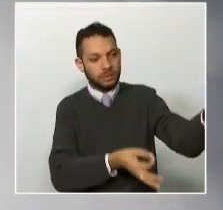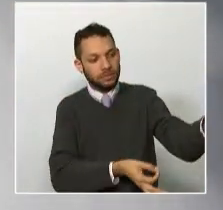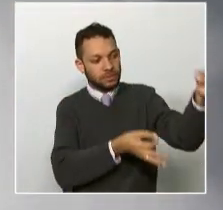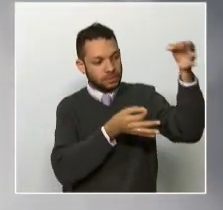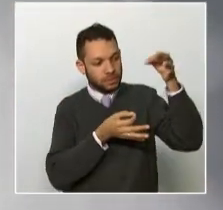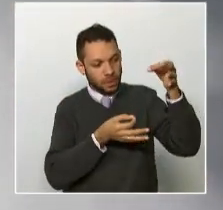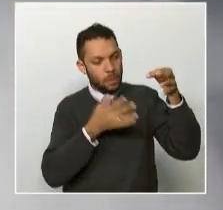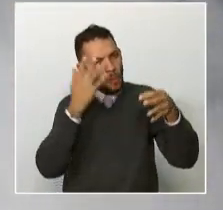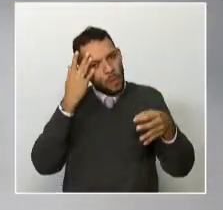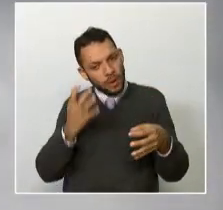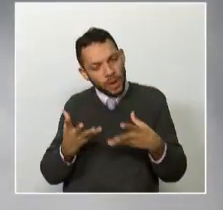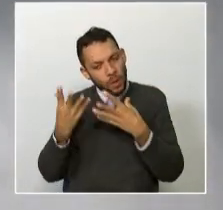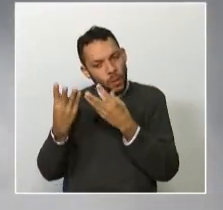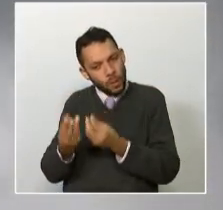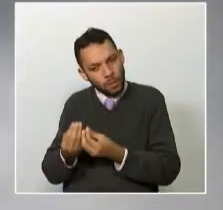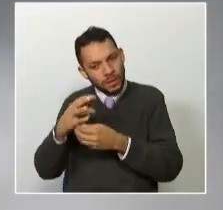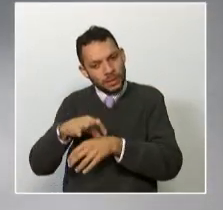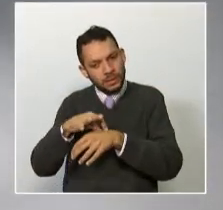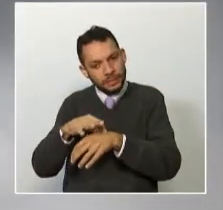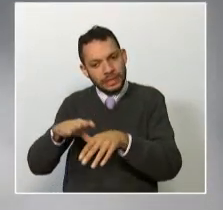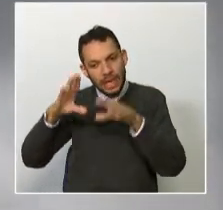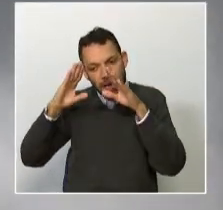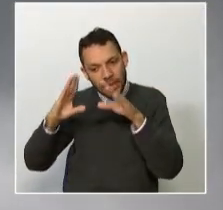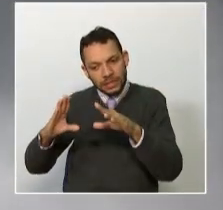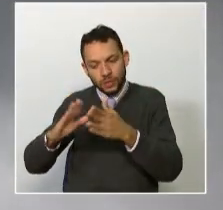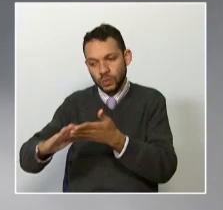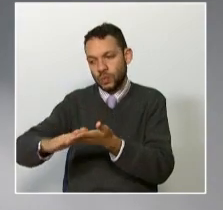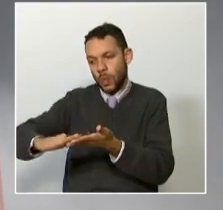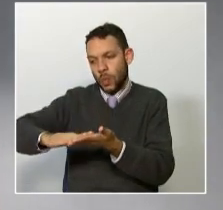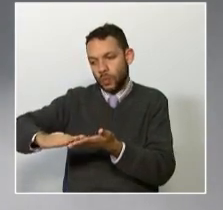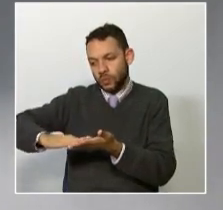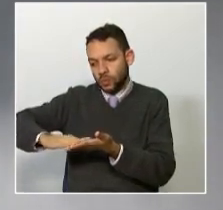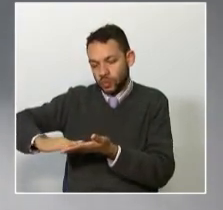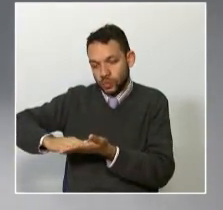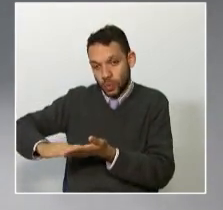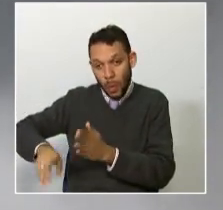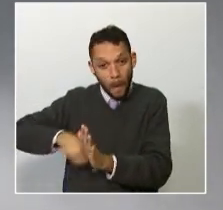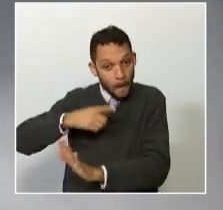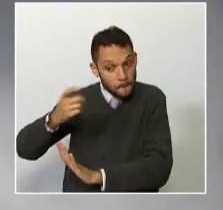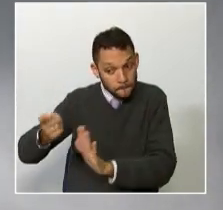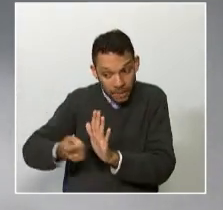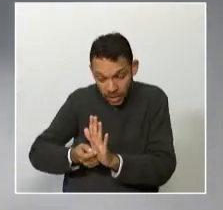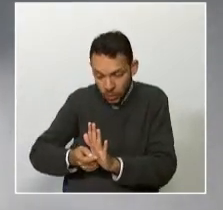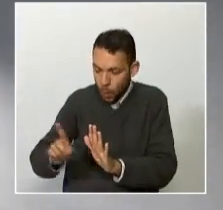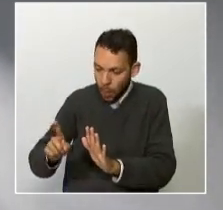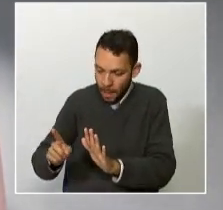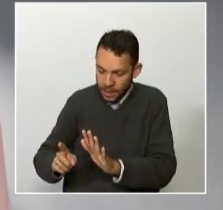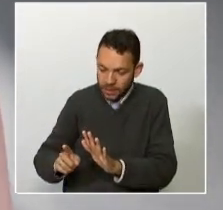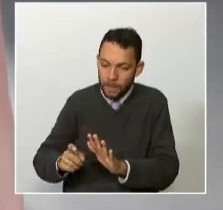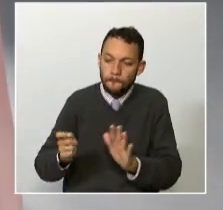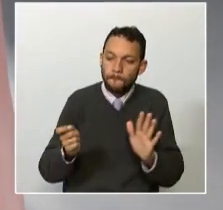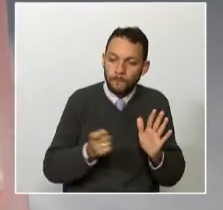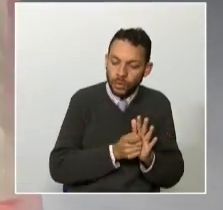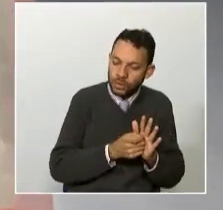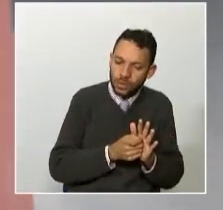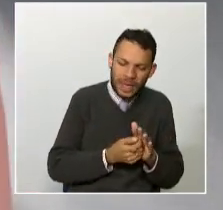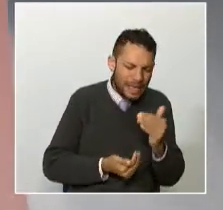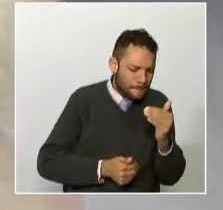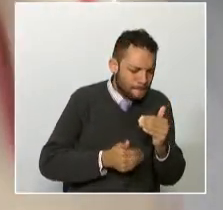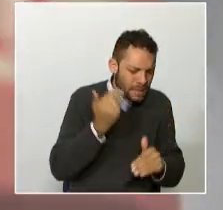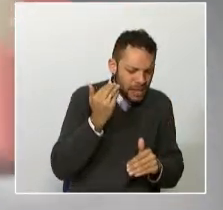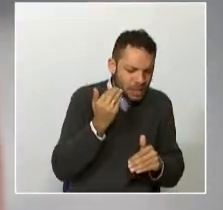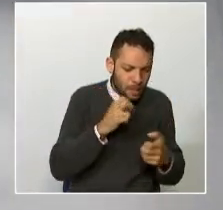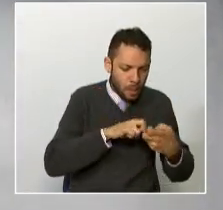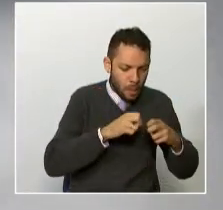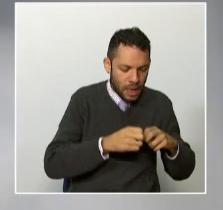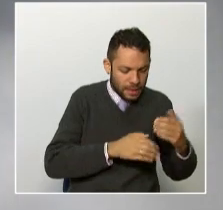profesionales estamos en conjunto para poder solucionar de base el origen del problema de ella. Porque también